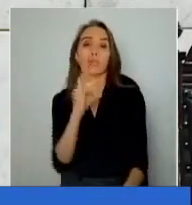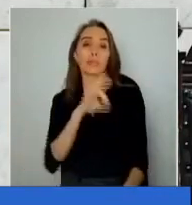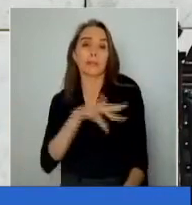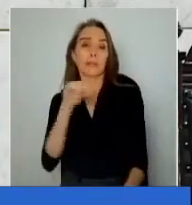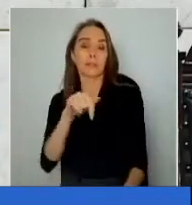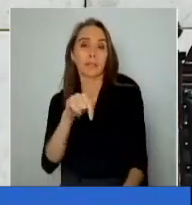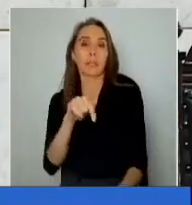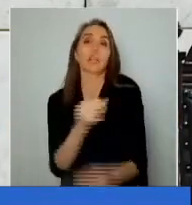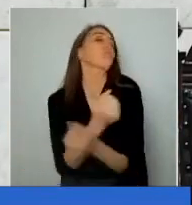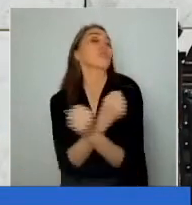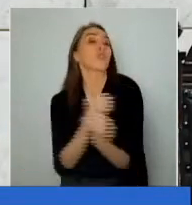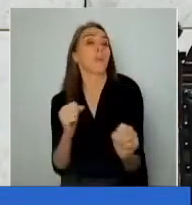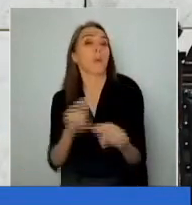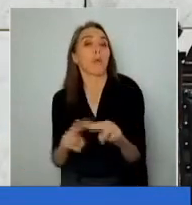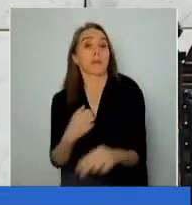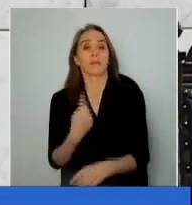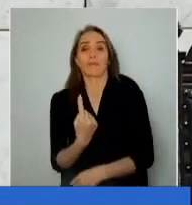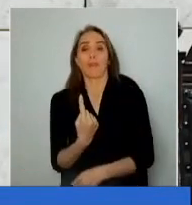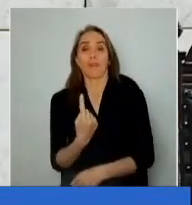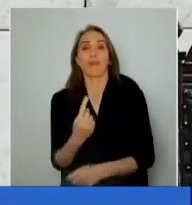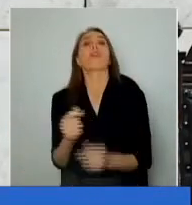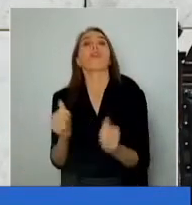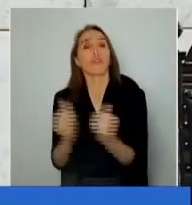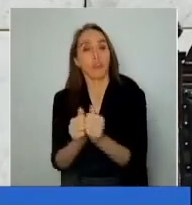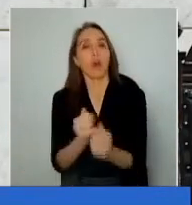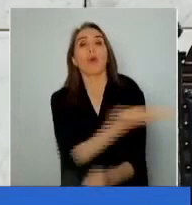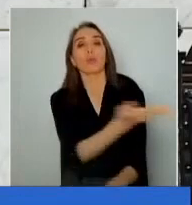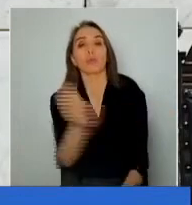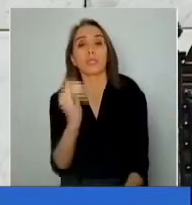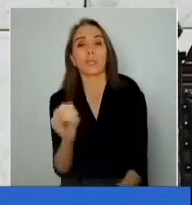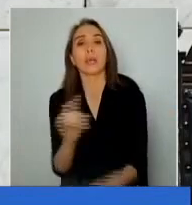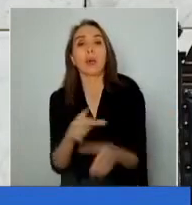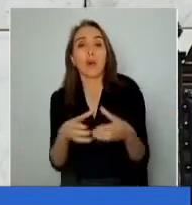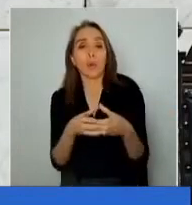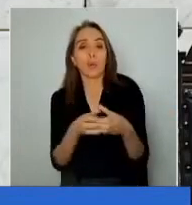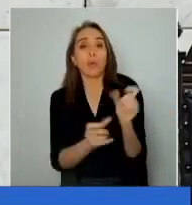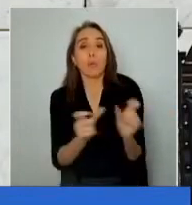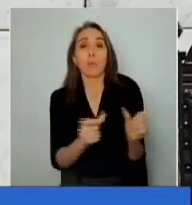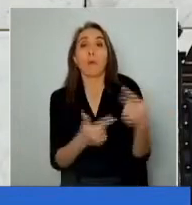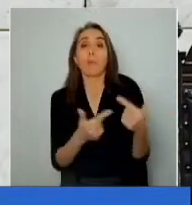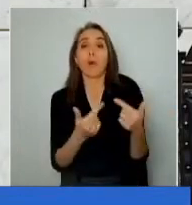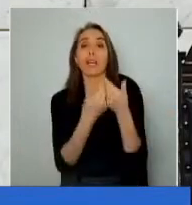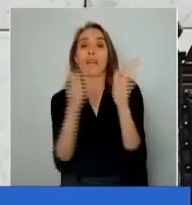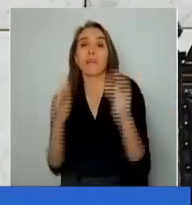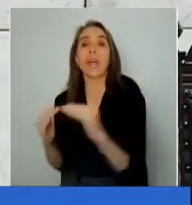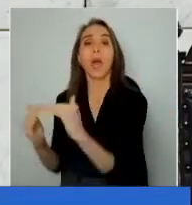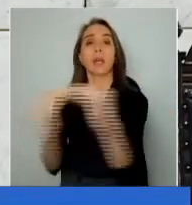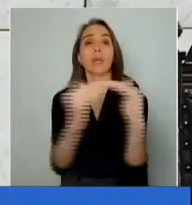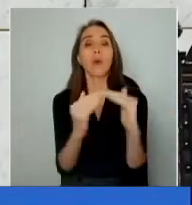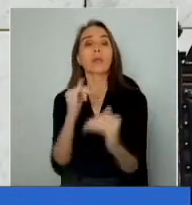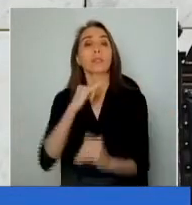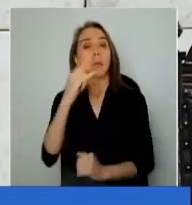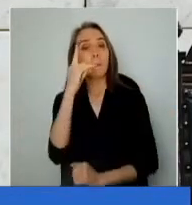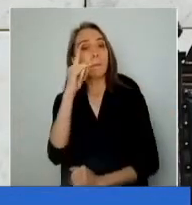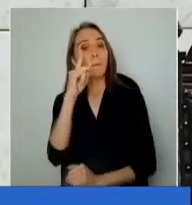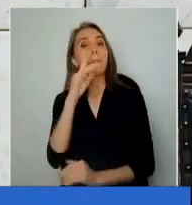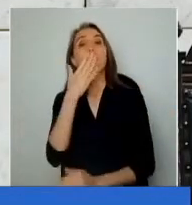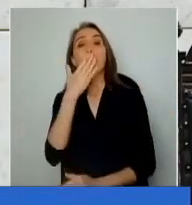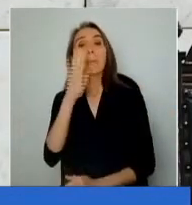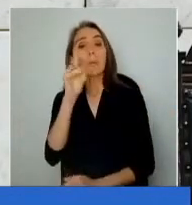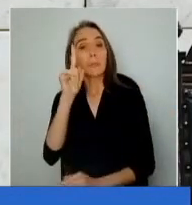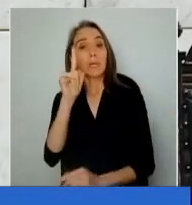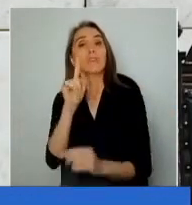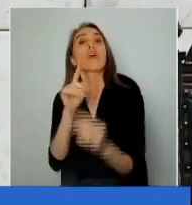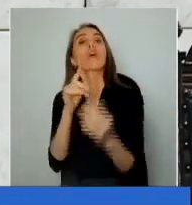sin ustedes los liberales igualitarios Siempre vamos a privilegiar la construcción de puentes de confianza